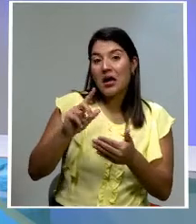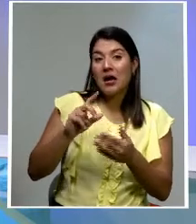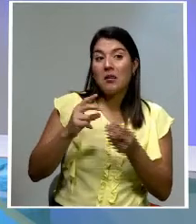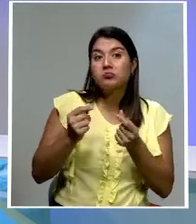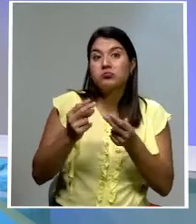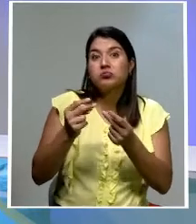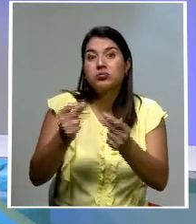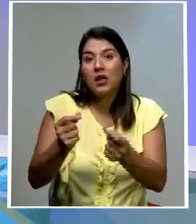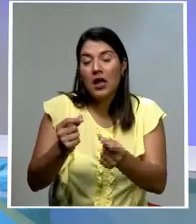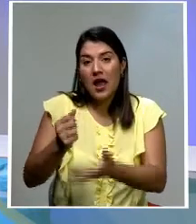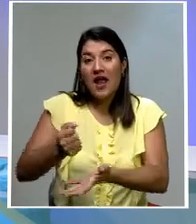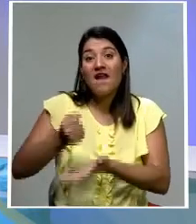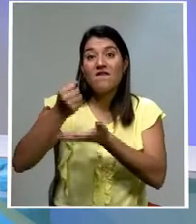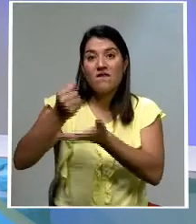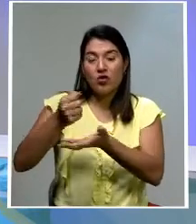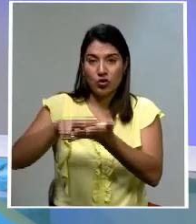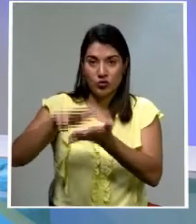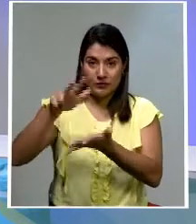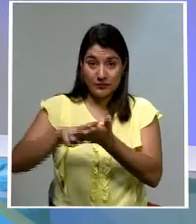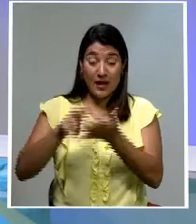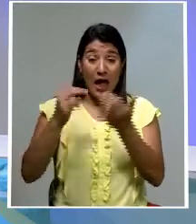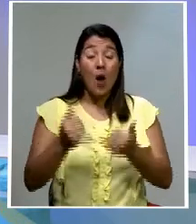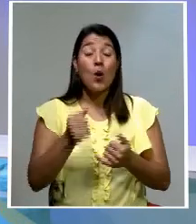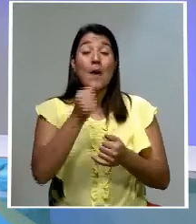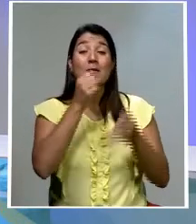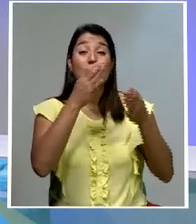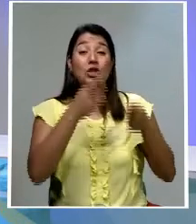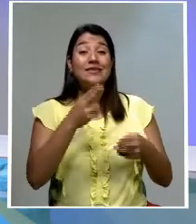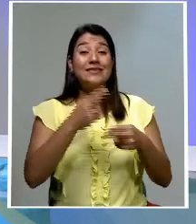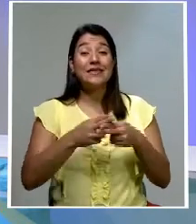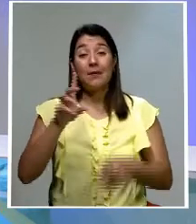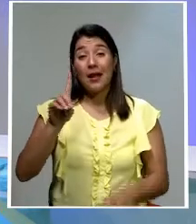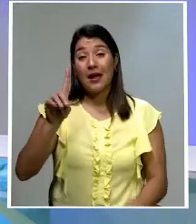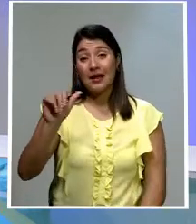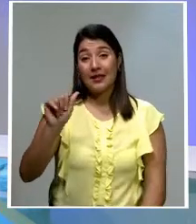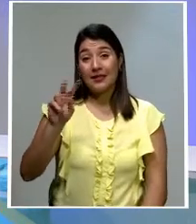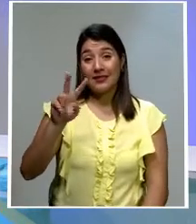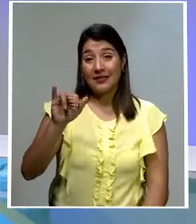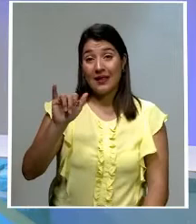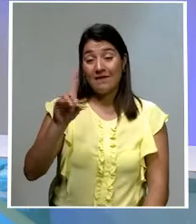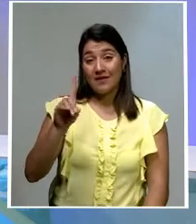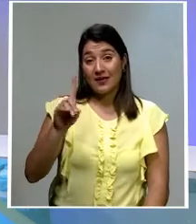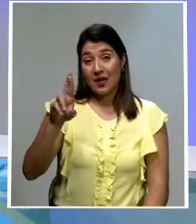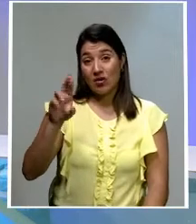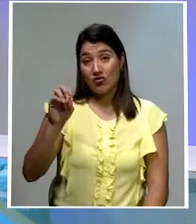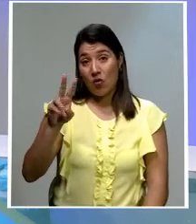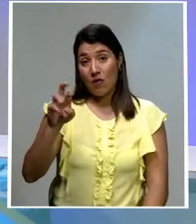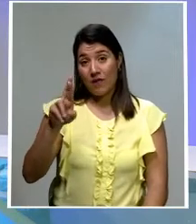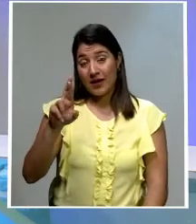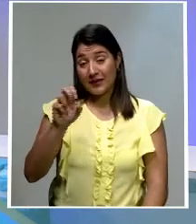David Roversi está con el jerarca de Hacienda para ampliar estos temas. Adelante.